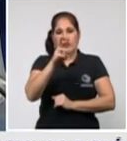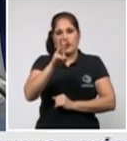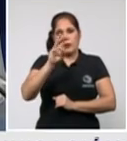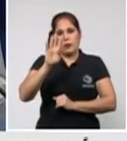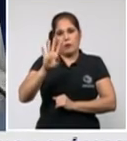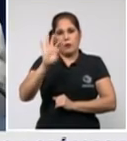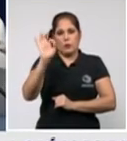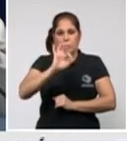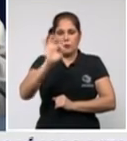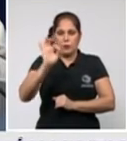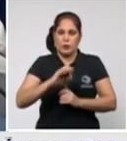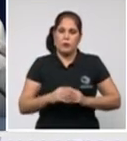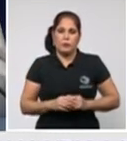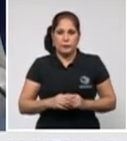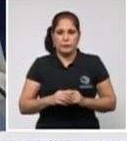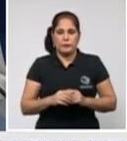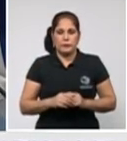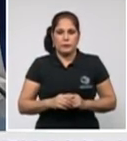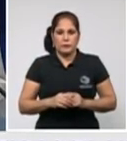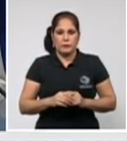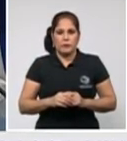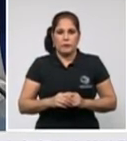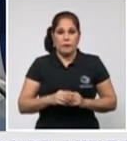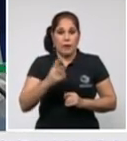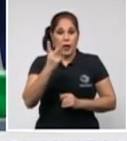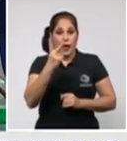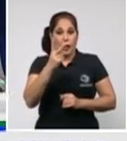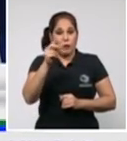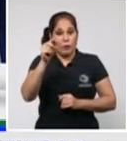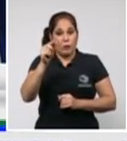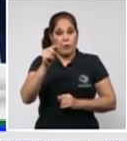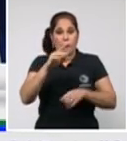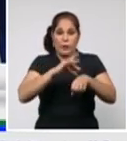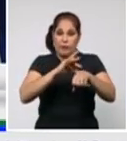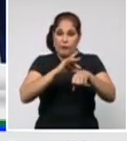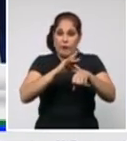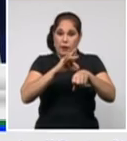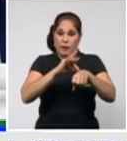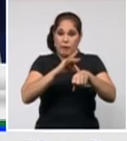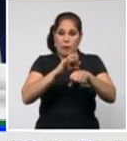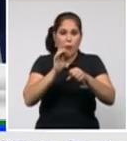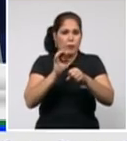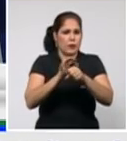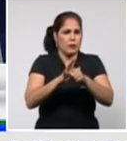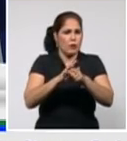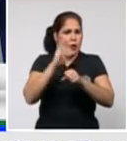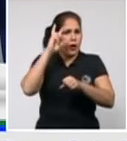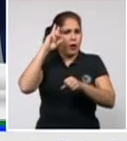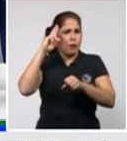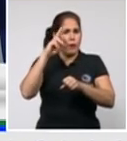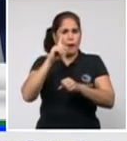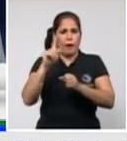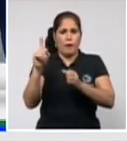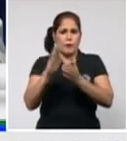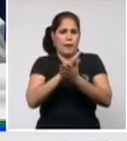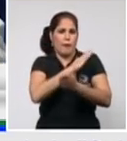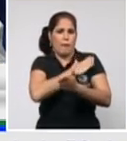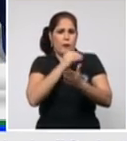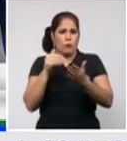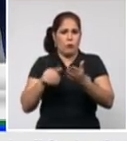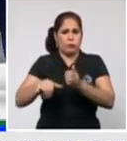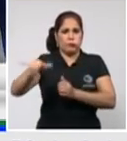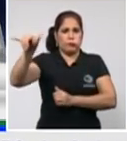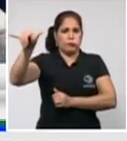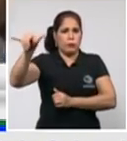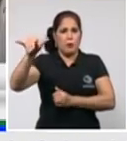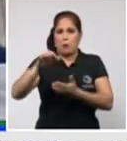3,34%. Las dos personas, los dos pacientes que se evacuaron al principio de la pandemia, no tuvimos buen